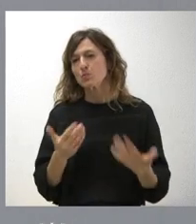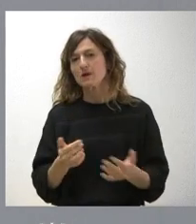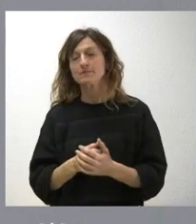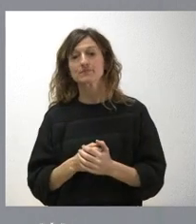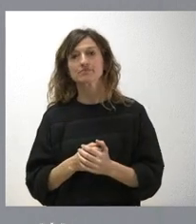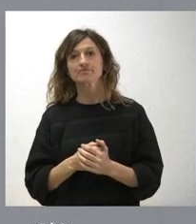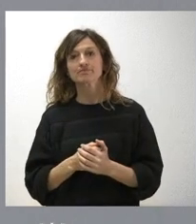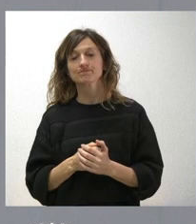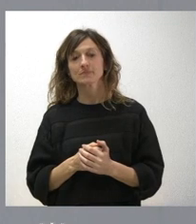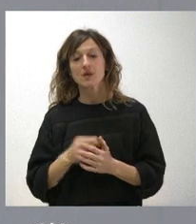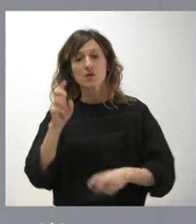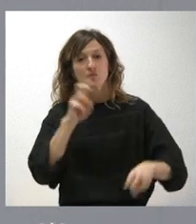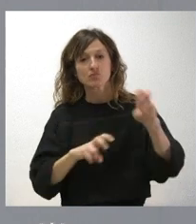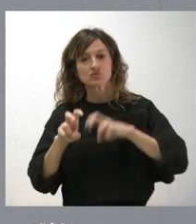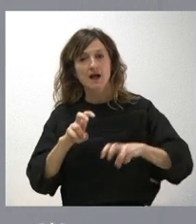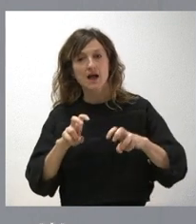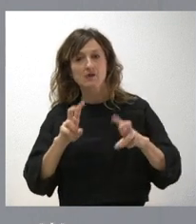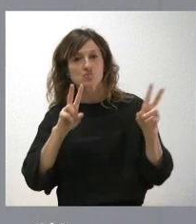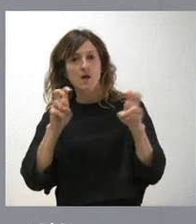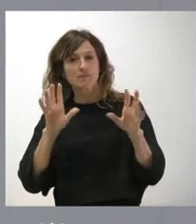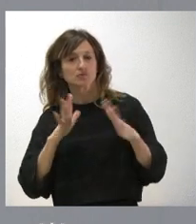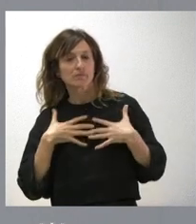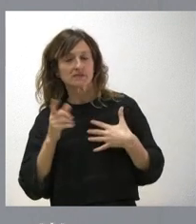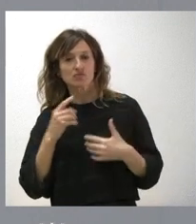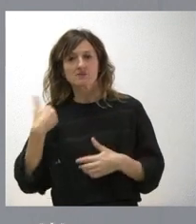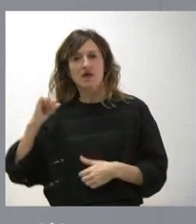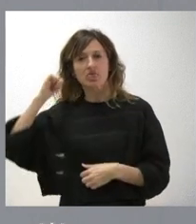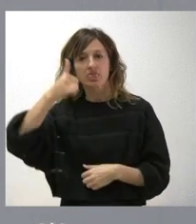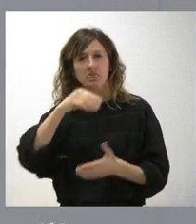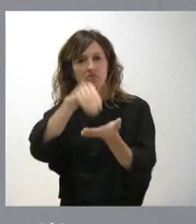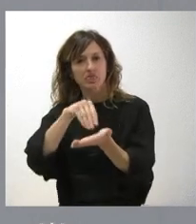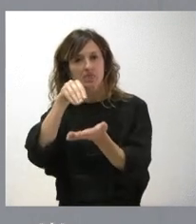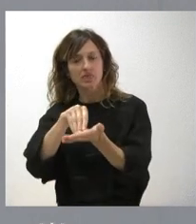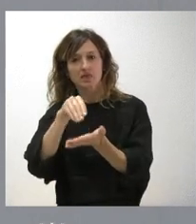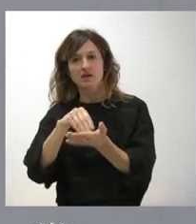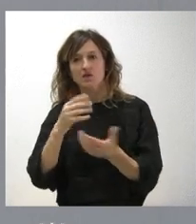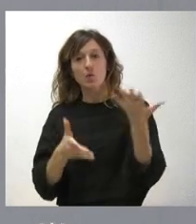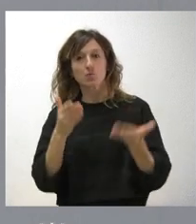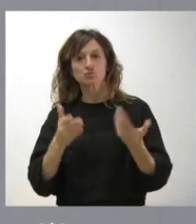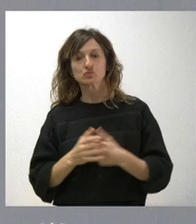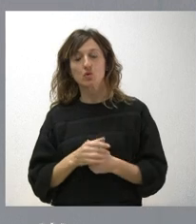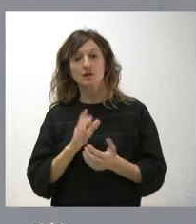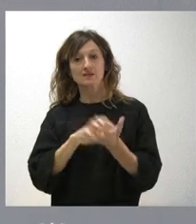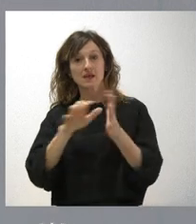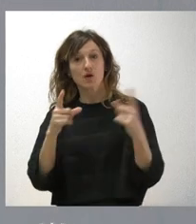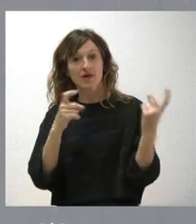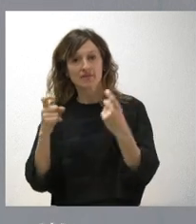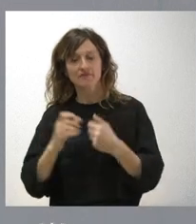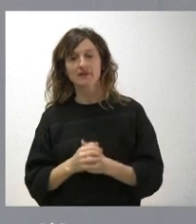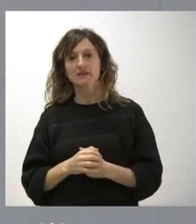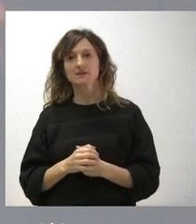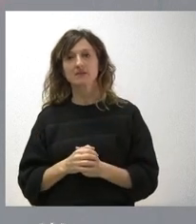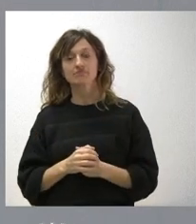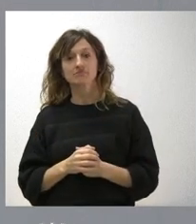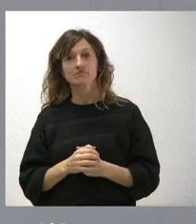digo no se trata de buscar aquí ninguna sorpresa sino de aquello que venimos pidiendo demandando que es justo que necesita nuestra comunidad no vamos a